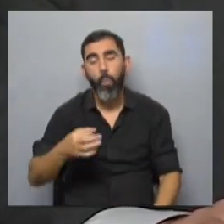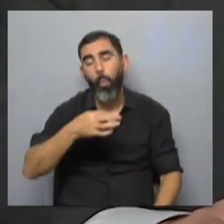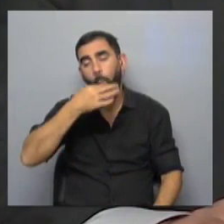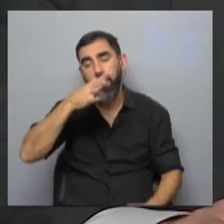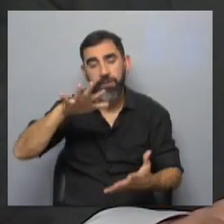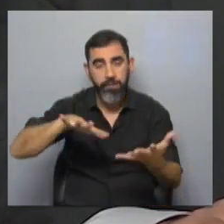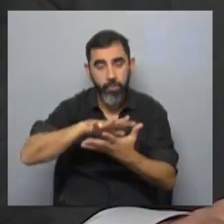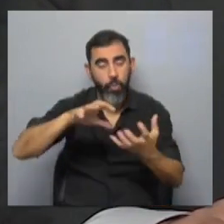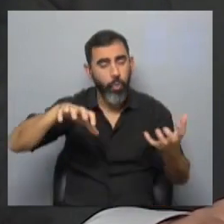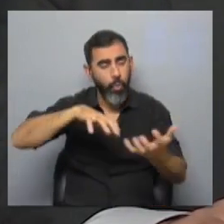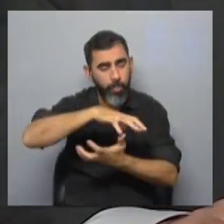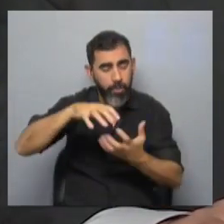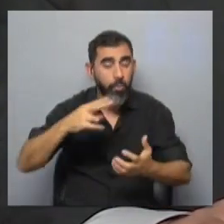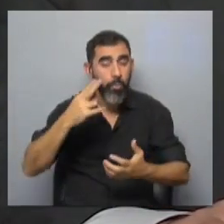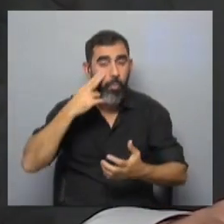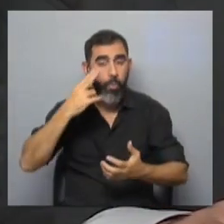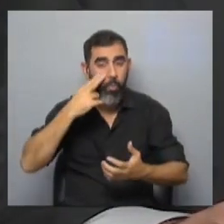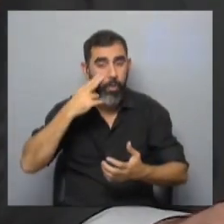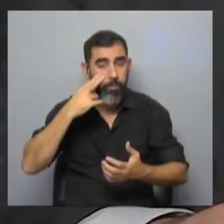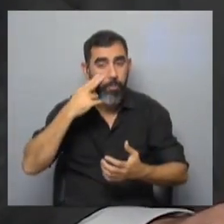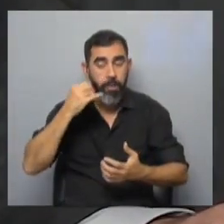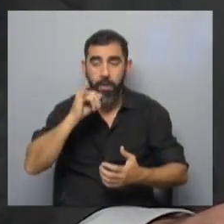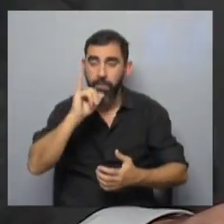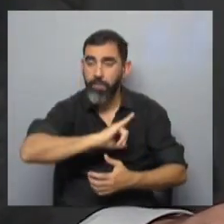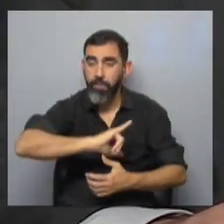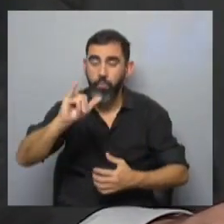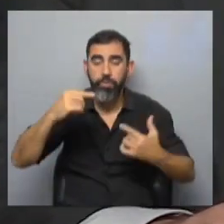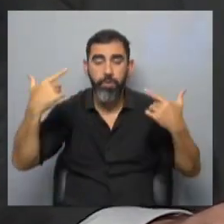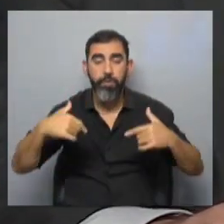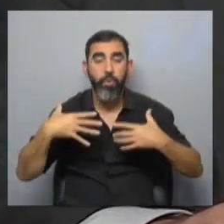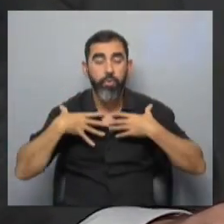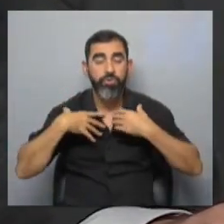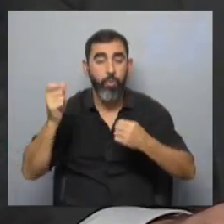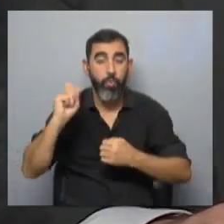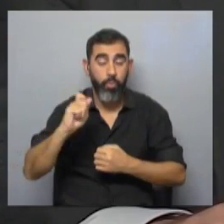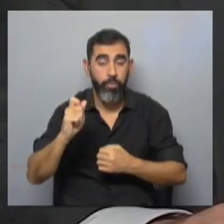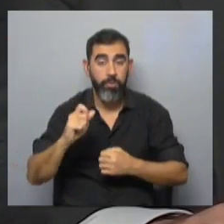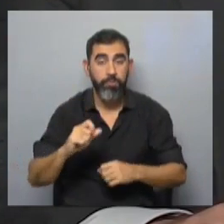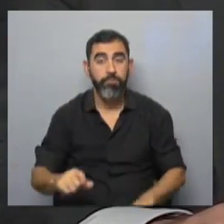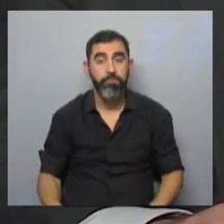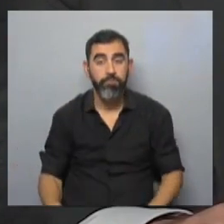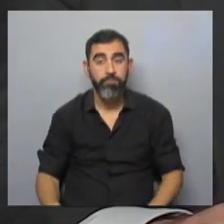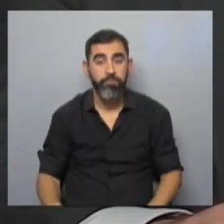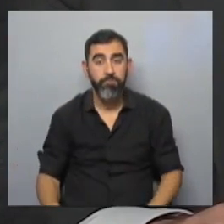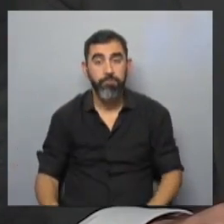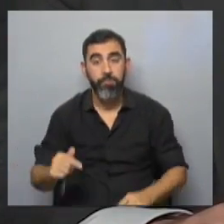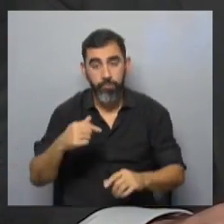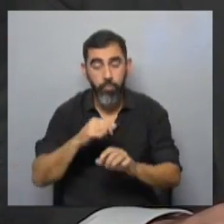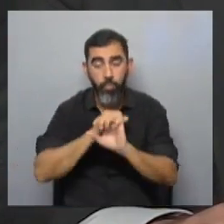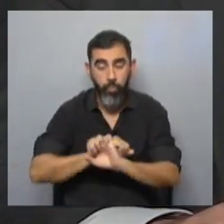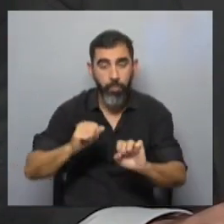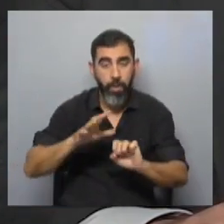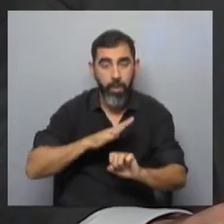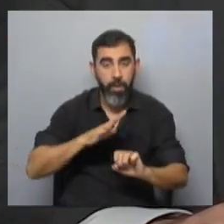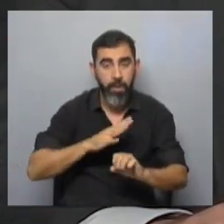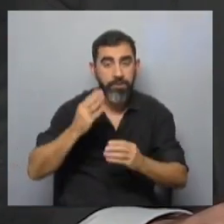que genere una complicación, un problema, se nos la acerque al Ministerio de Salud Pública, porque es también nosotros la capacidad que podemos tener